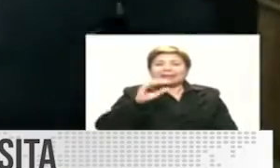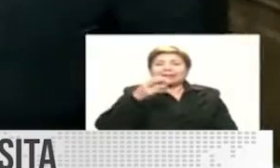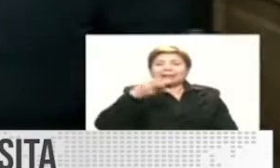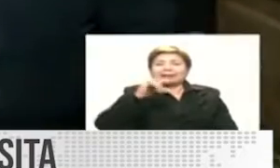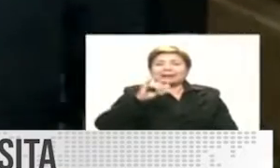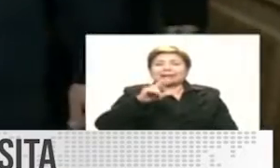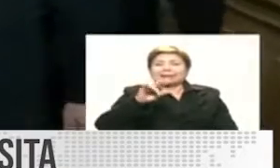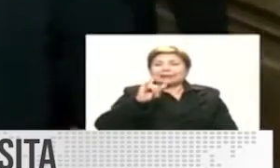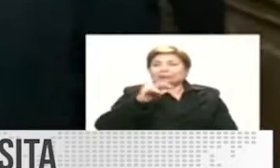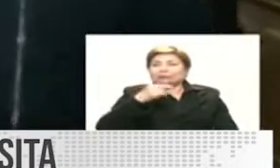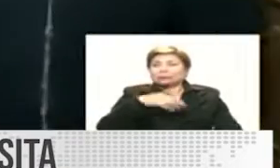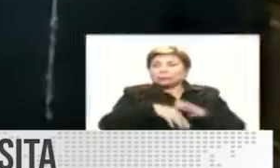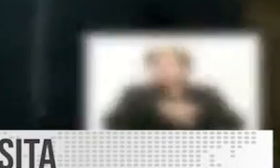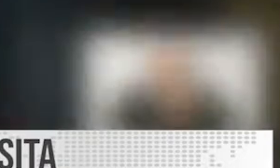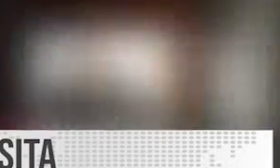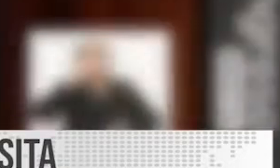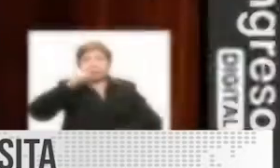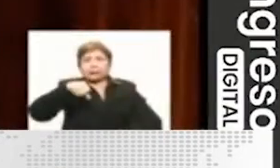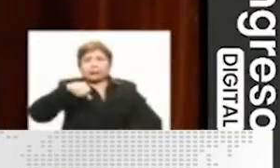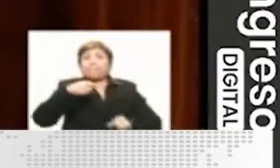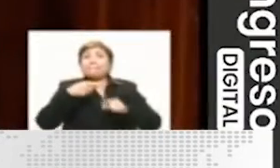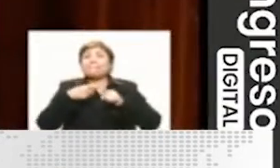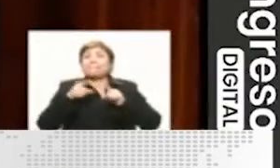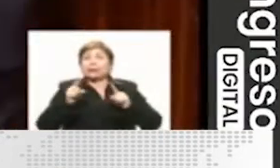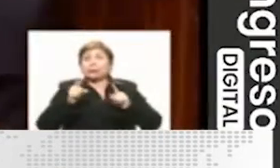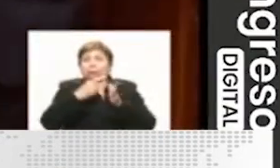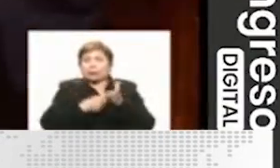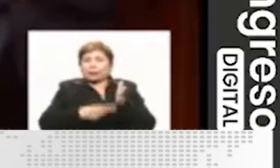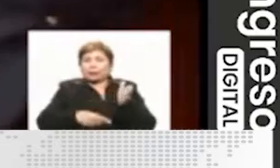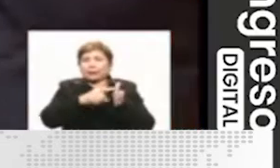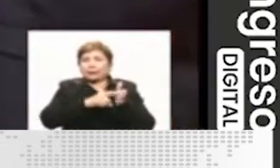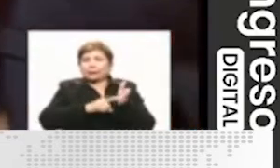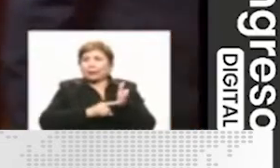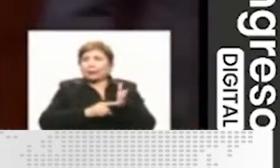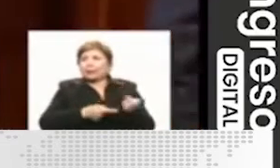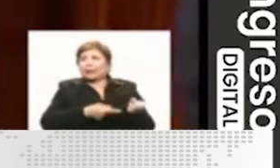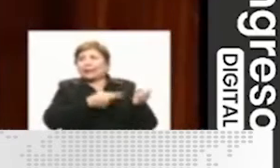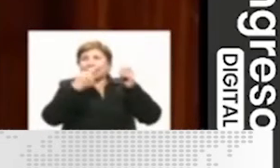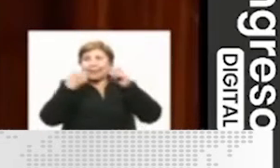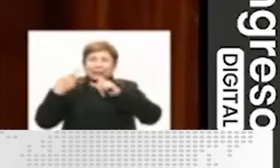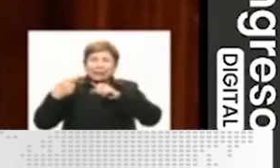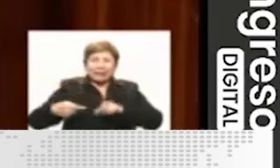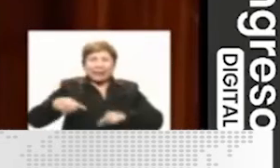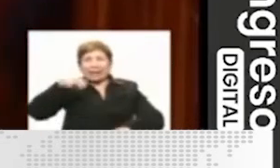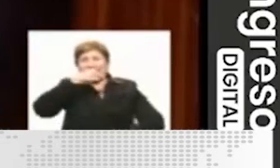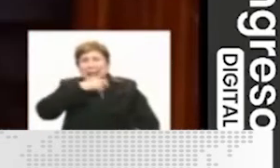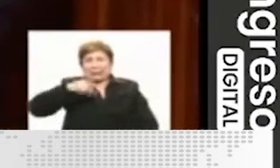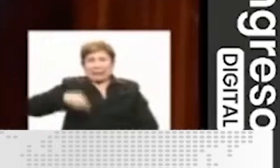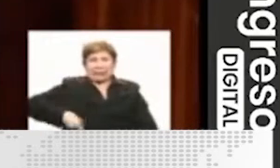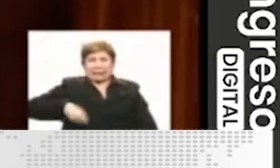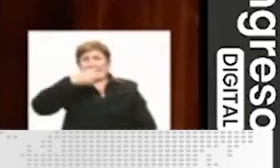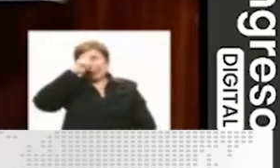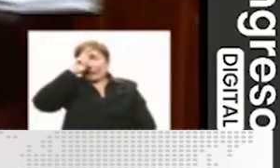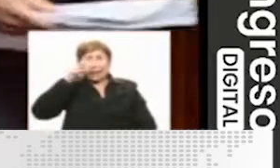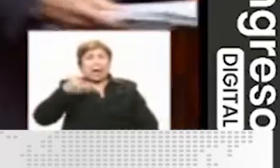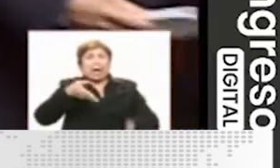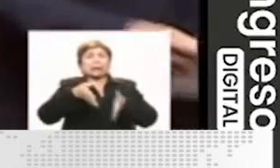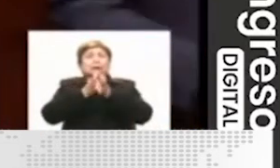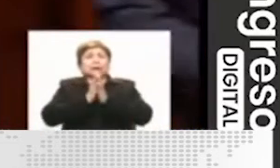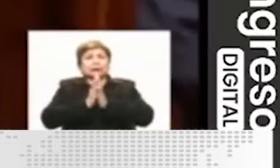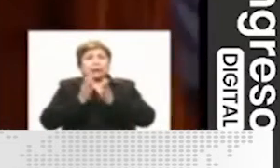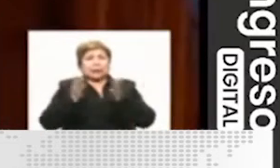solicitado por el mandatario pero rechazó que venga el presidente de la república a